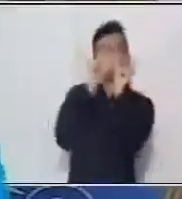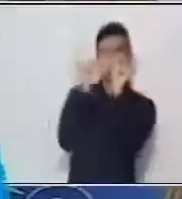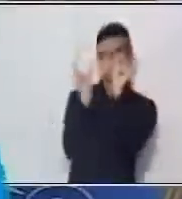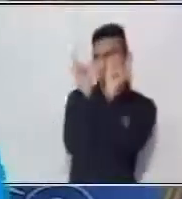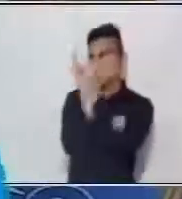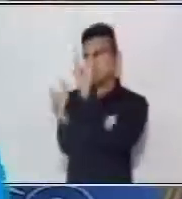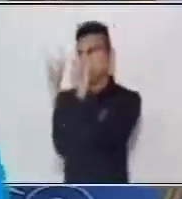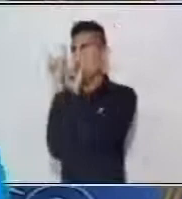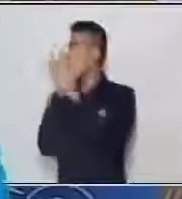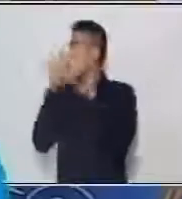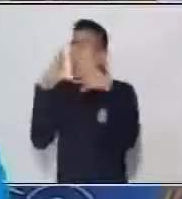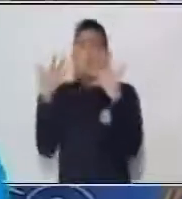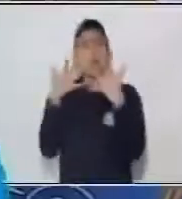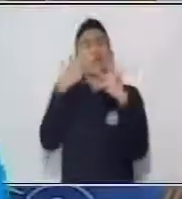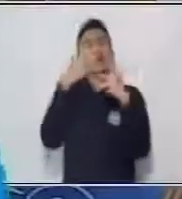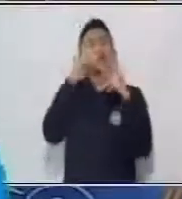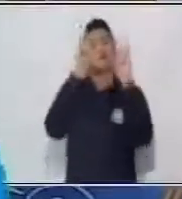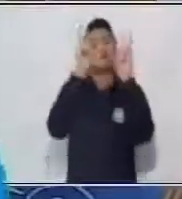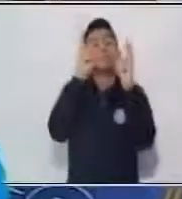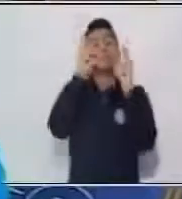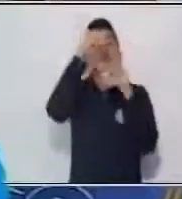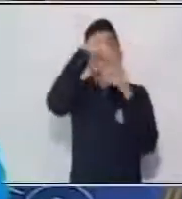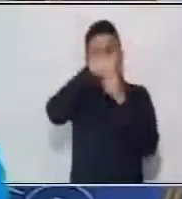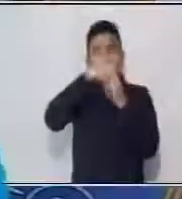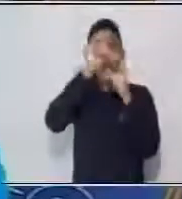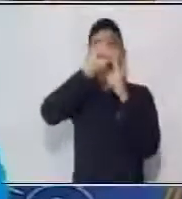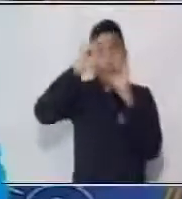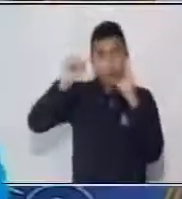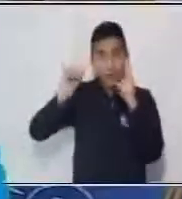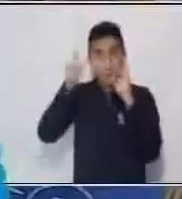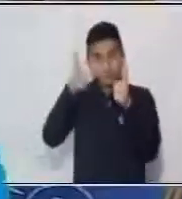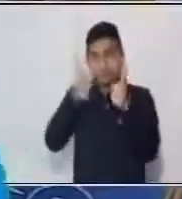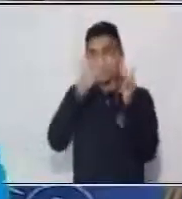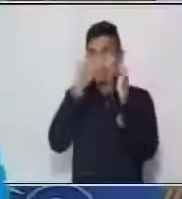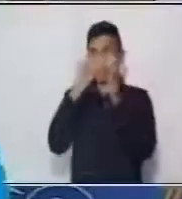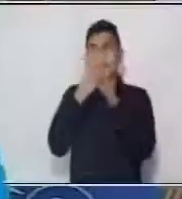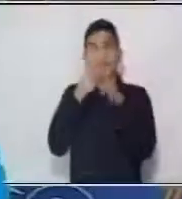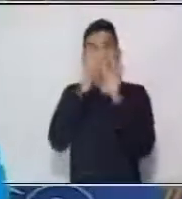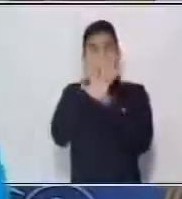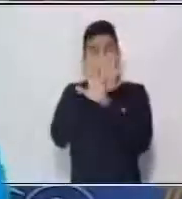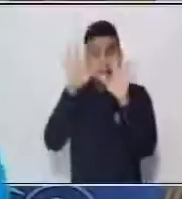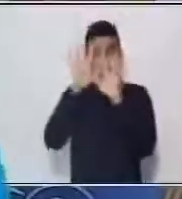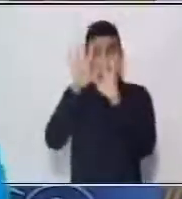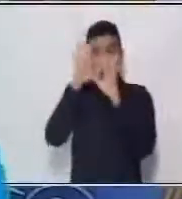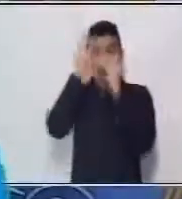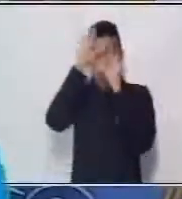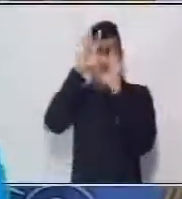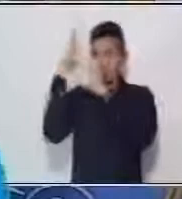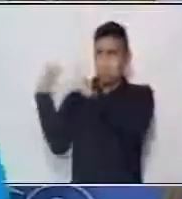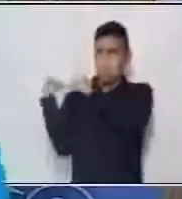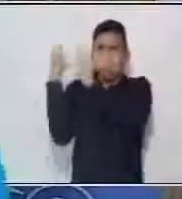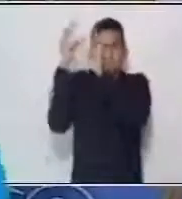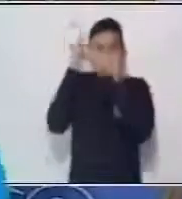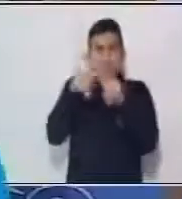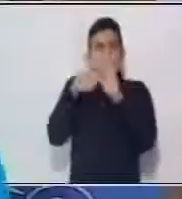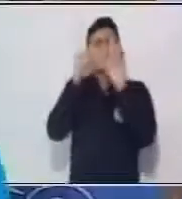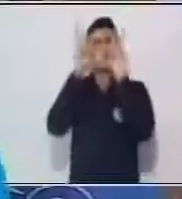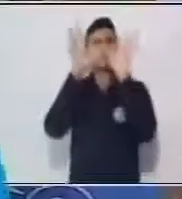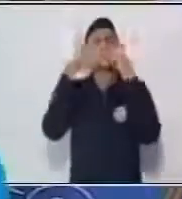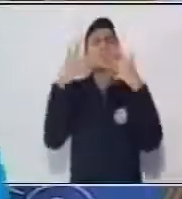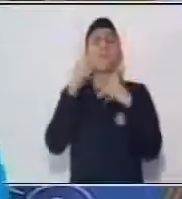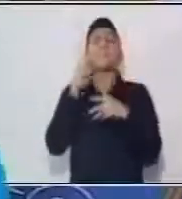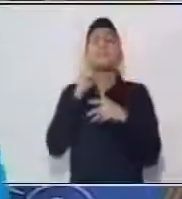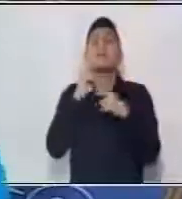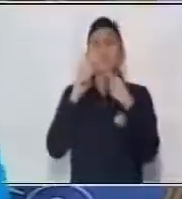está trabajando el sujeto dentro de esta oración. Entonces, recapitulando un poco, sabemos que el verbo son todas